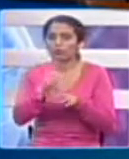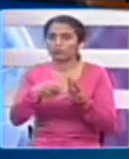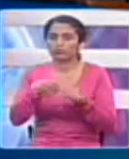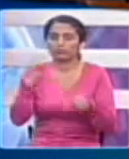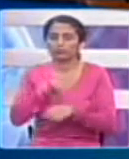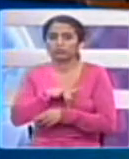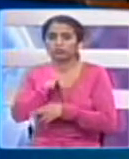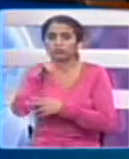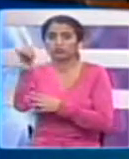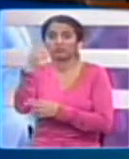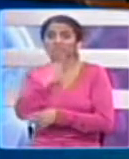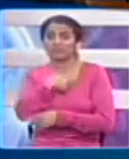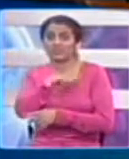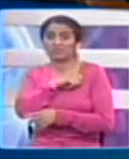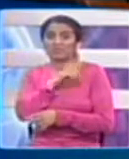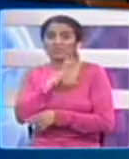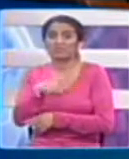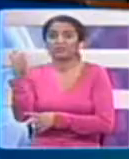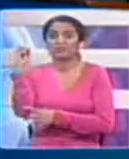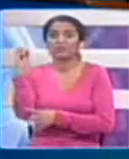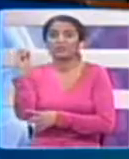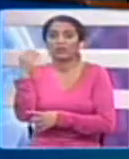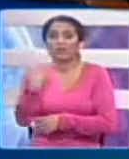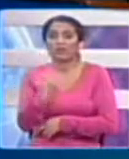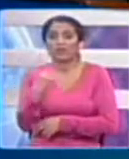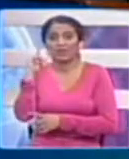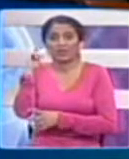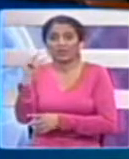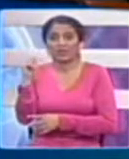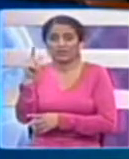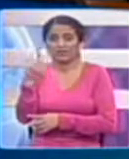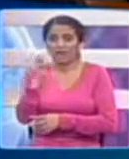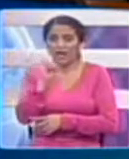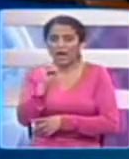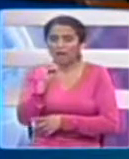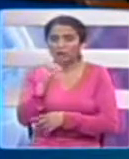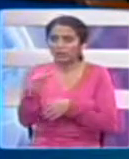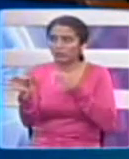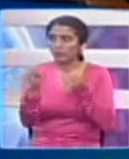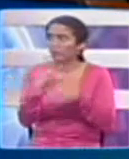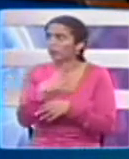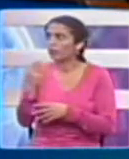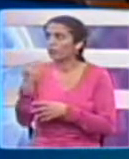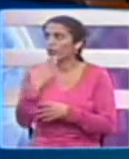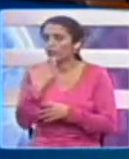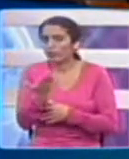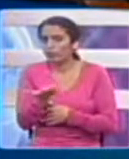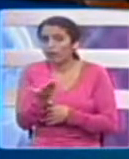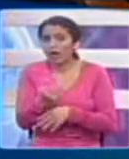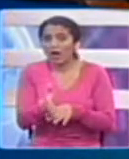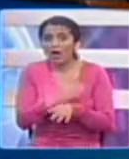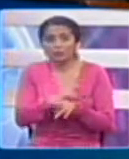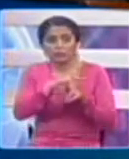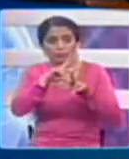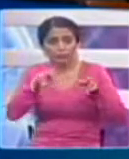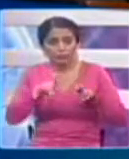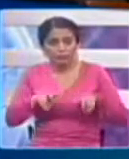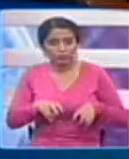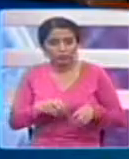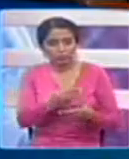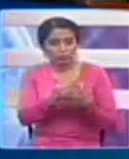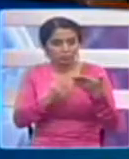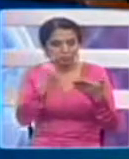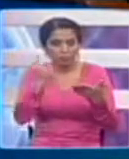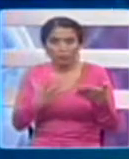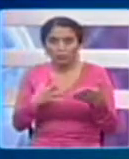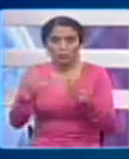a España, según indicó el fiscal general del Estado, Galo Chiriboga, quien reconoció que por falta de información, Carlos P. no fue detenido